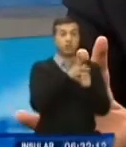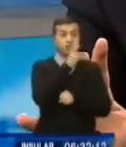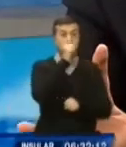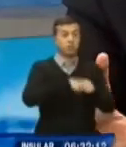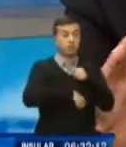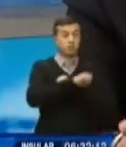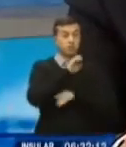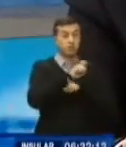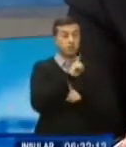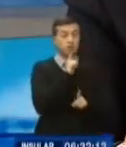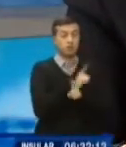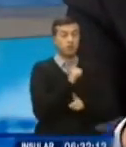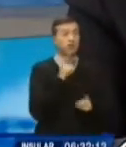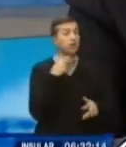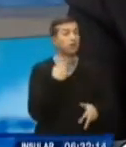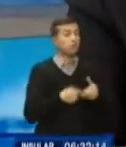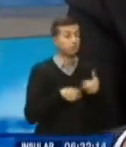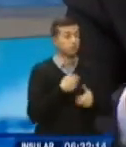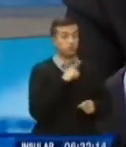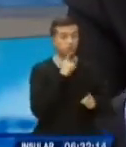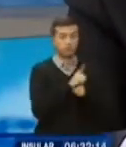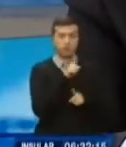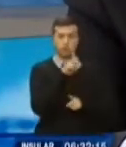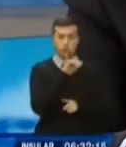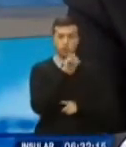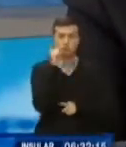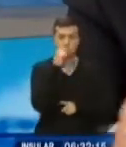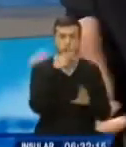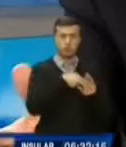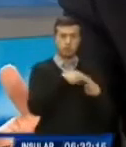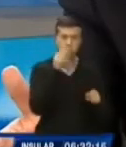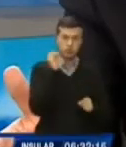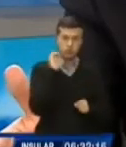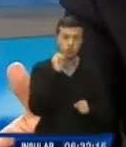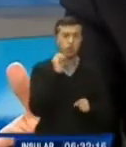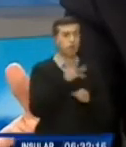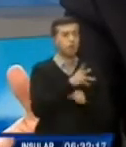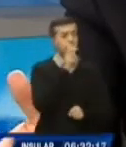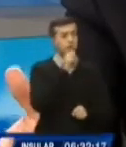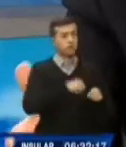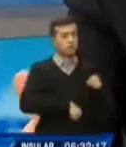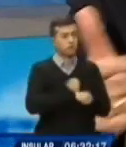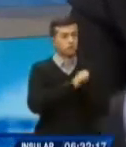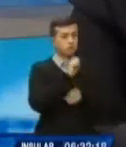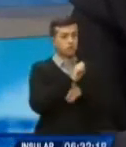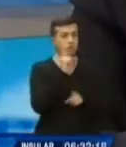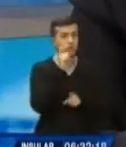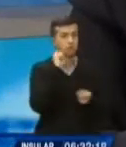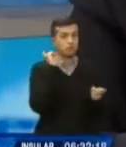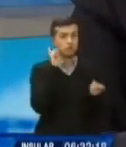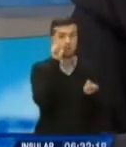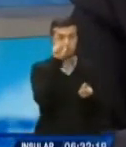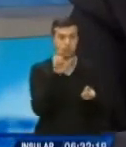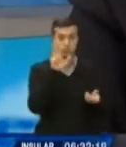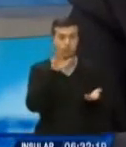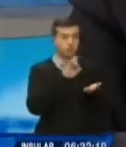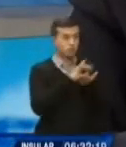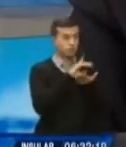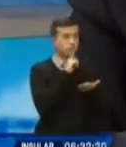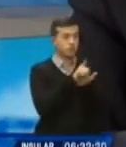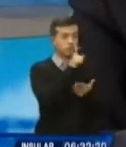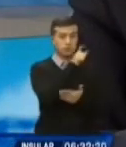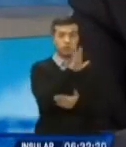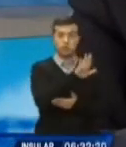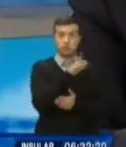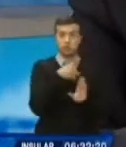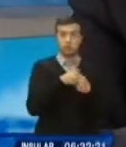de fútbol a tu criterio noche 6 boca debería renunciar o la federación ecuatoriana de fútbol debería destituirlo en caso que él no renuncie